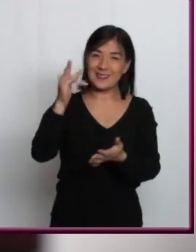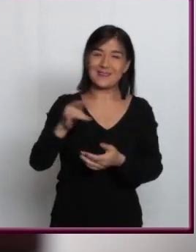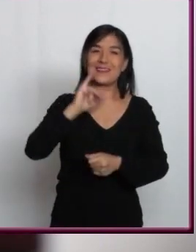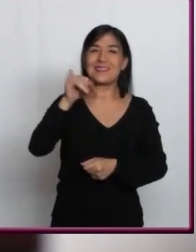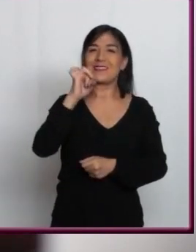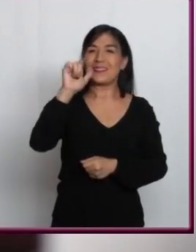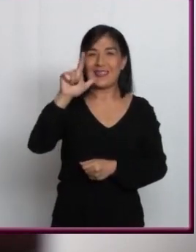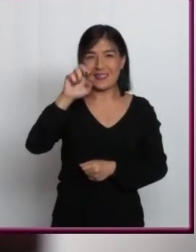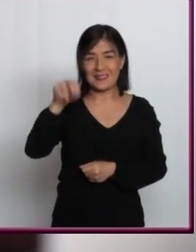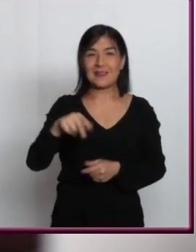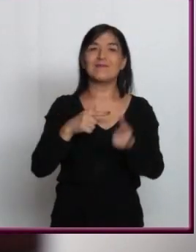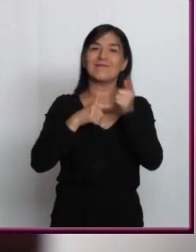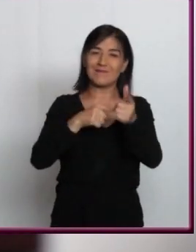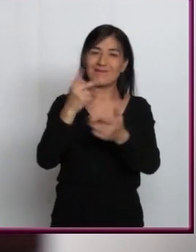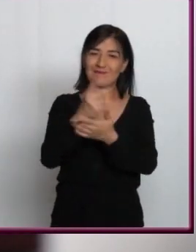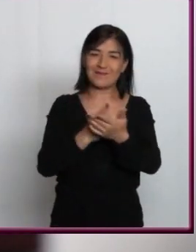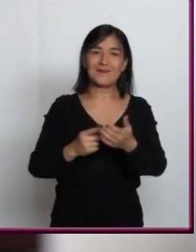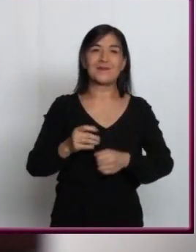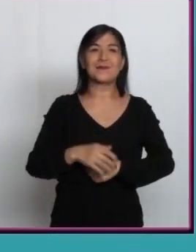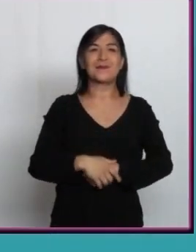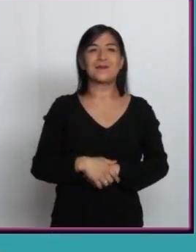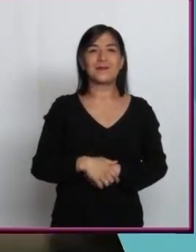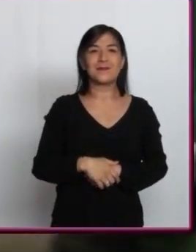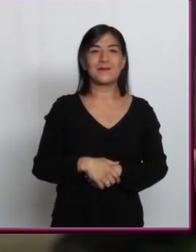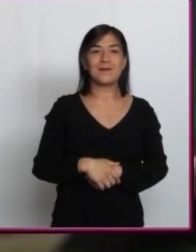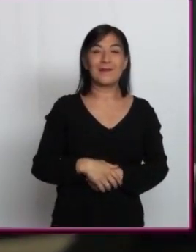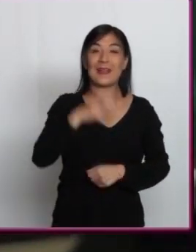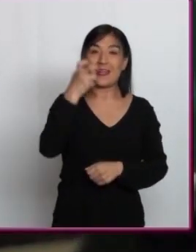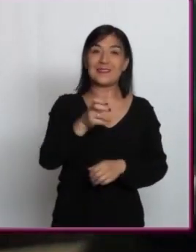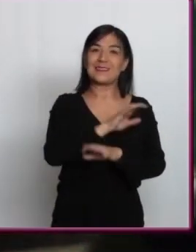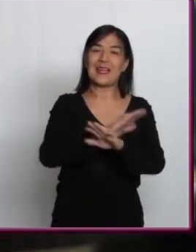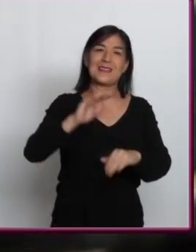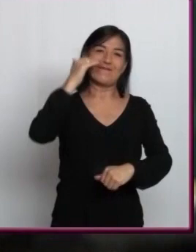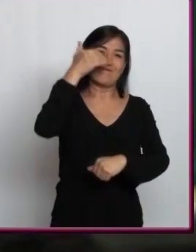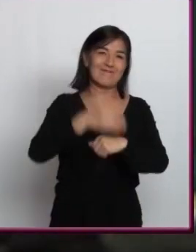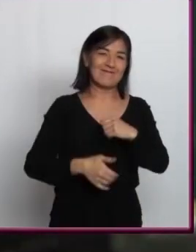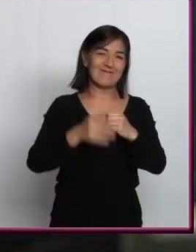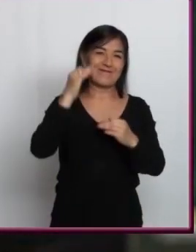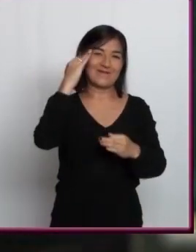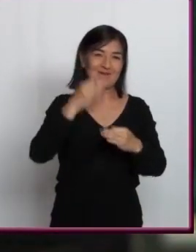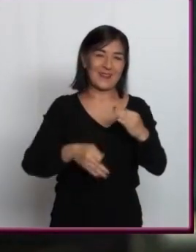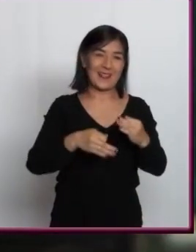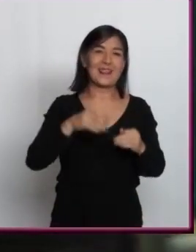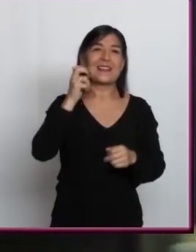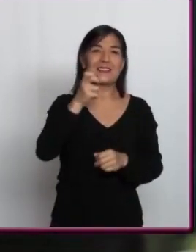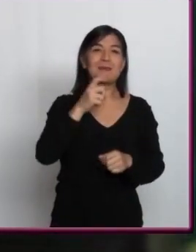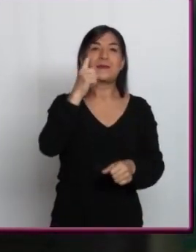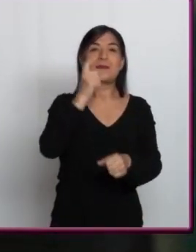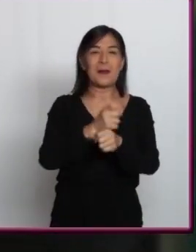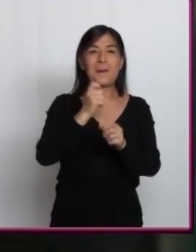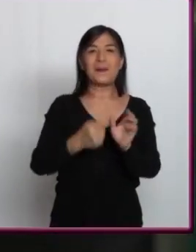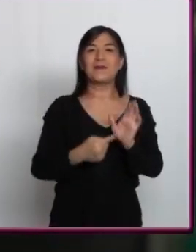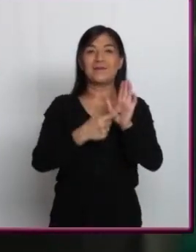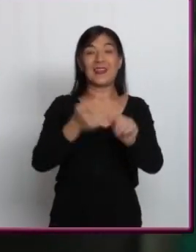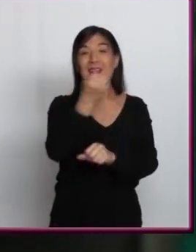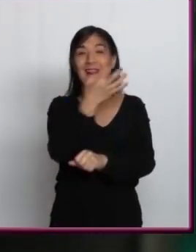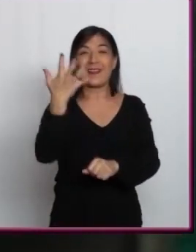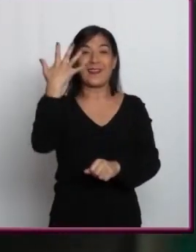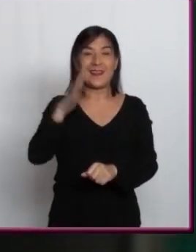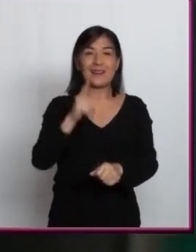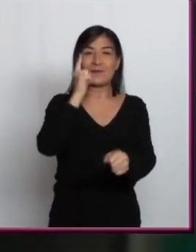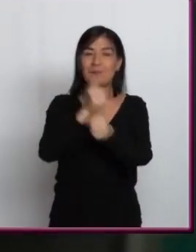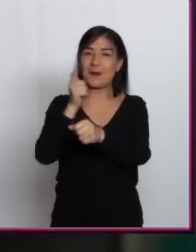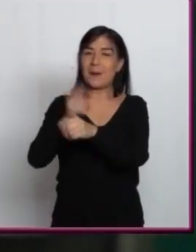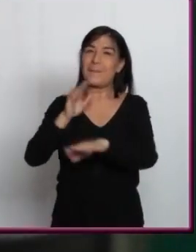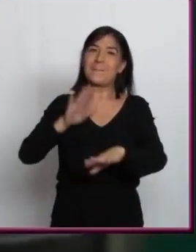Gilén. Continuamos con el programa. Y así llegamos al final de esta primera parte de los 10 descubrimientos más